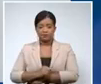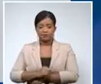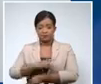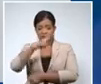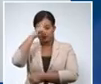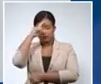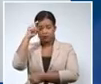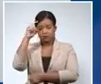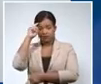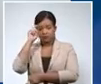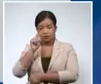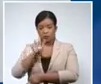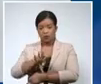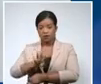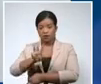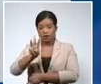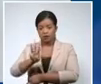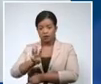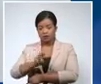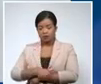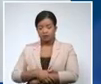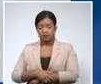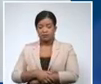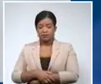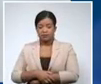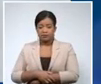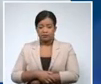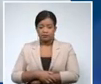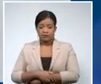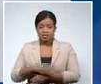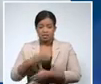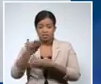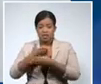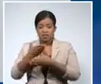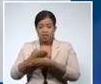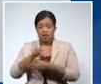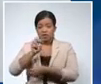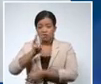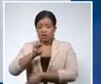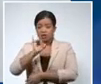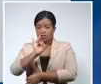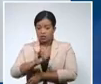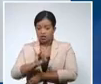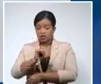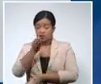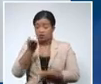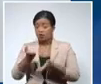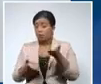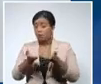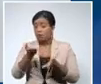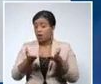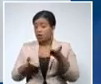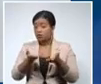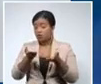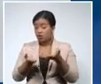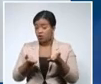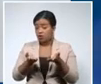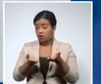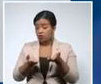Espíritus 43, Santiago 37, que en comparación con el comportamiento